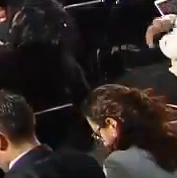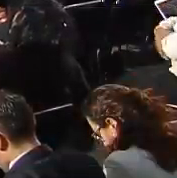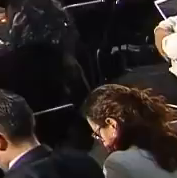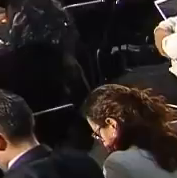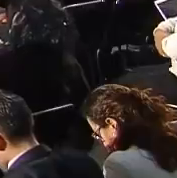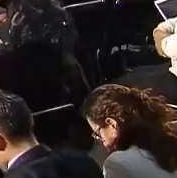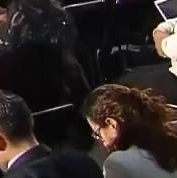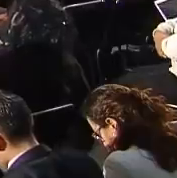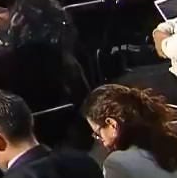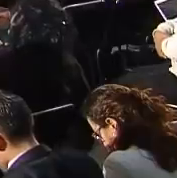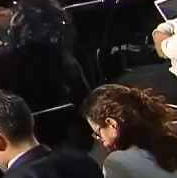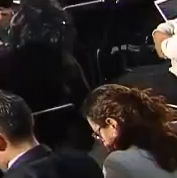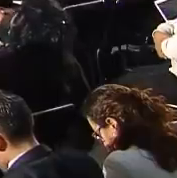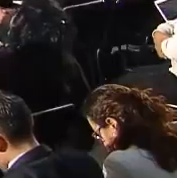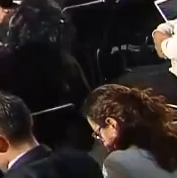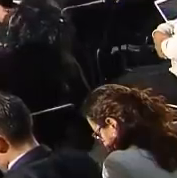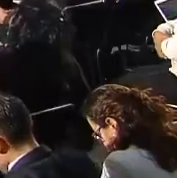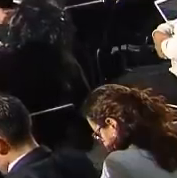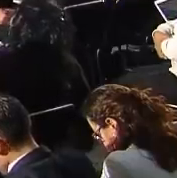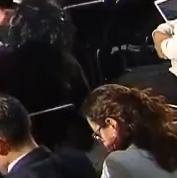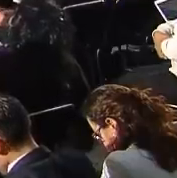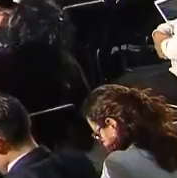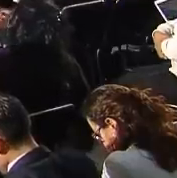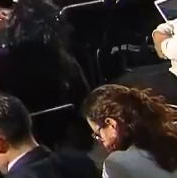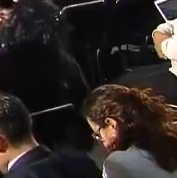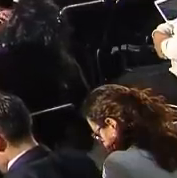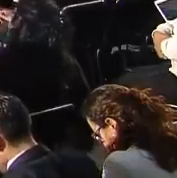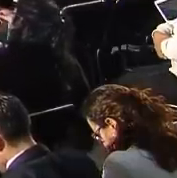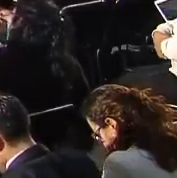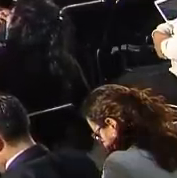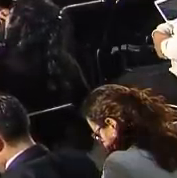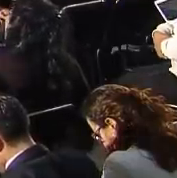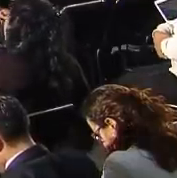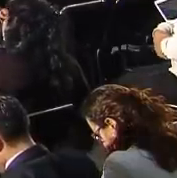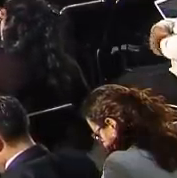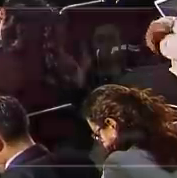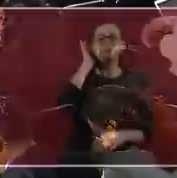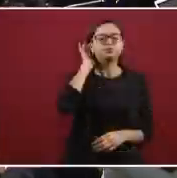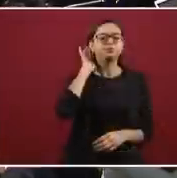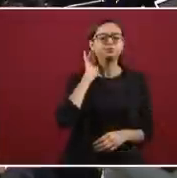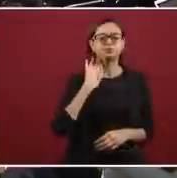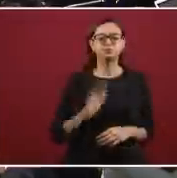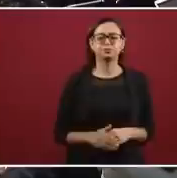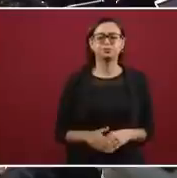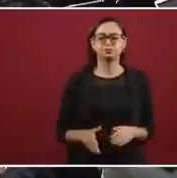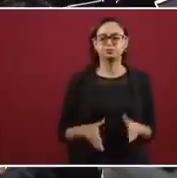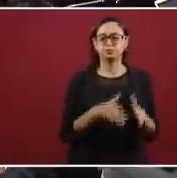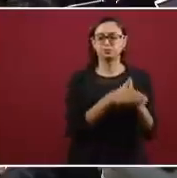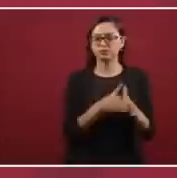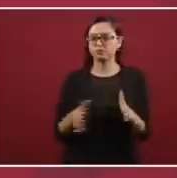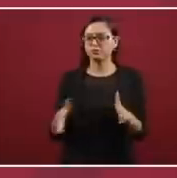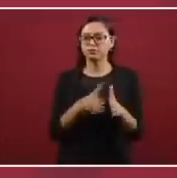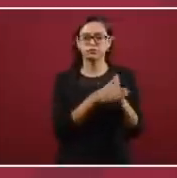de que entraba dinero a raudales por los precios altos del petróleo